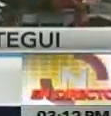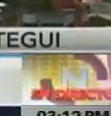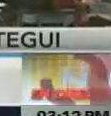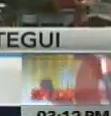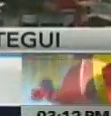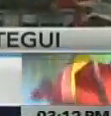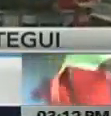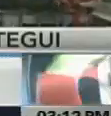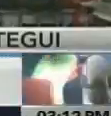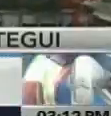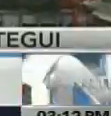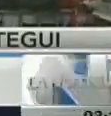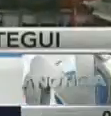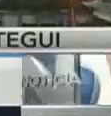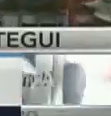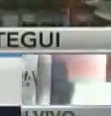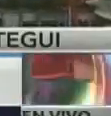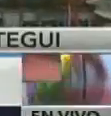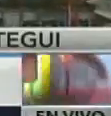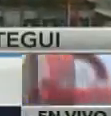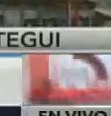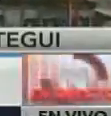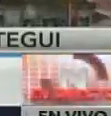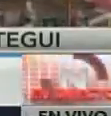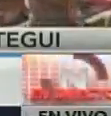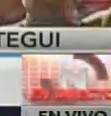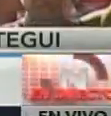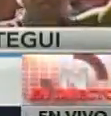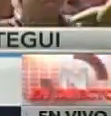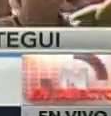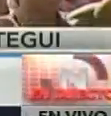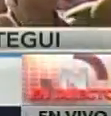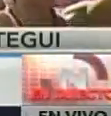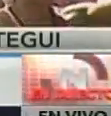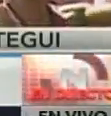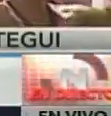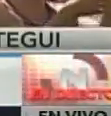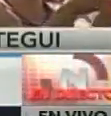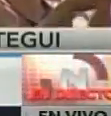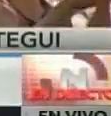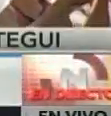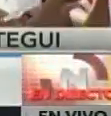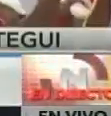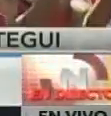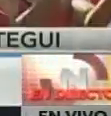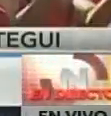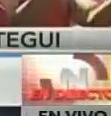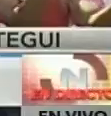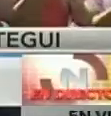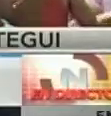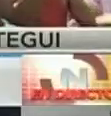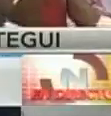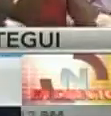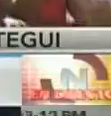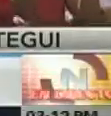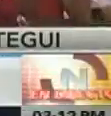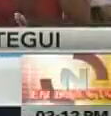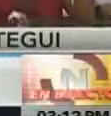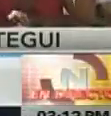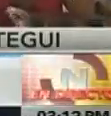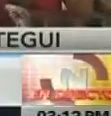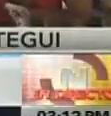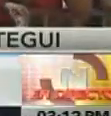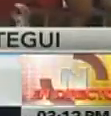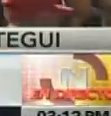somos todos nosotros. Yes. Profesión Esperanza. Muchas gracias, Venezuela. La hora de la salsa. La hora en que se para